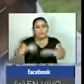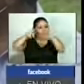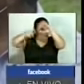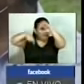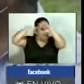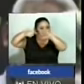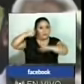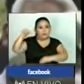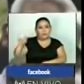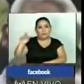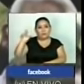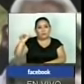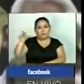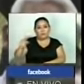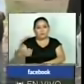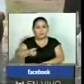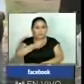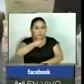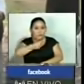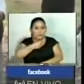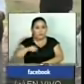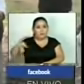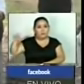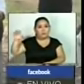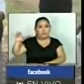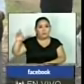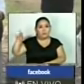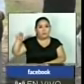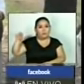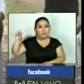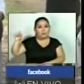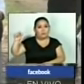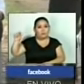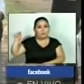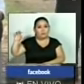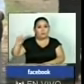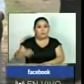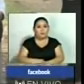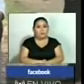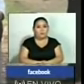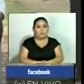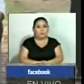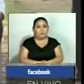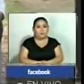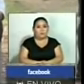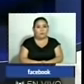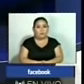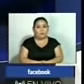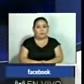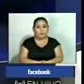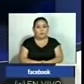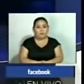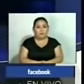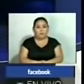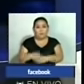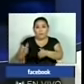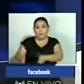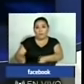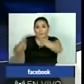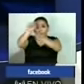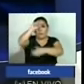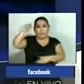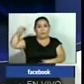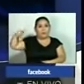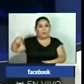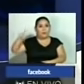imágenes de Juan Castellano, este es un informe para Noticiero Hechos. Ernesto Cornejo. Y la Procuraduría para la